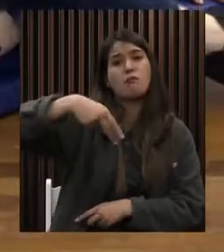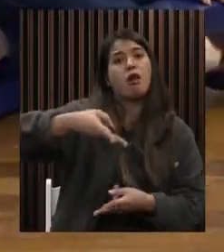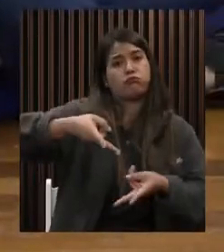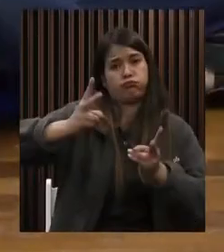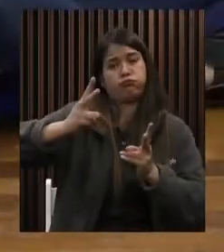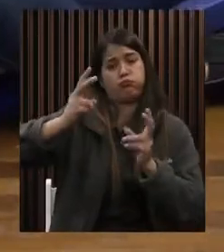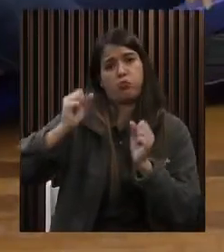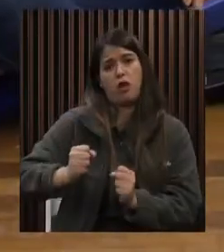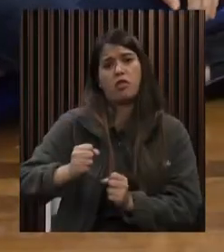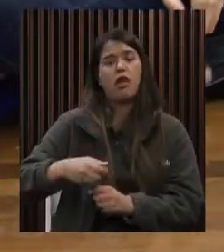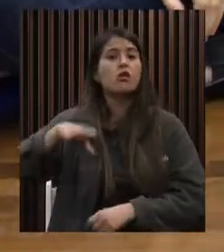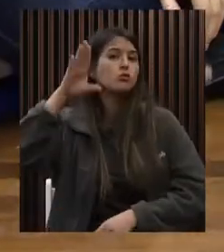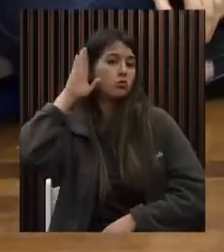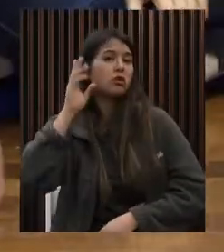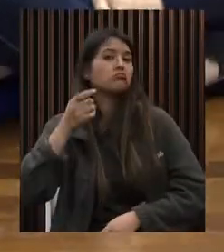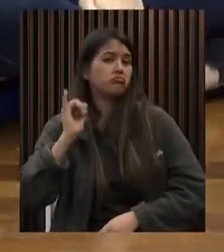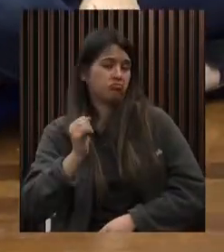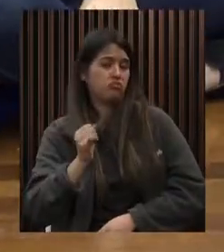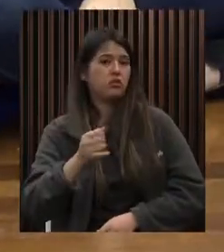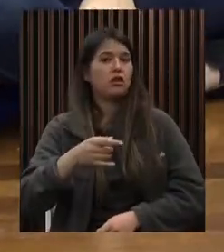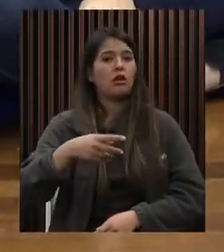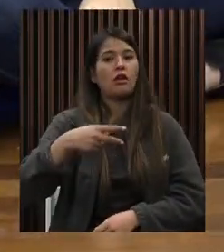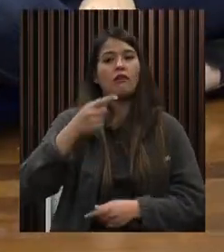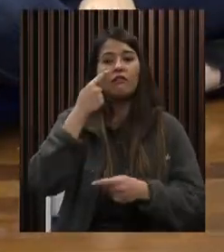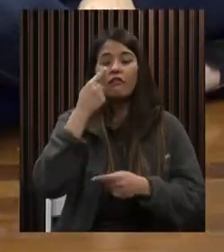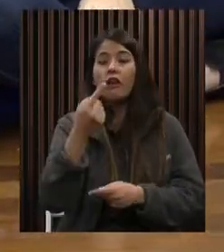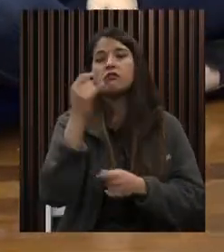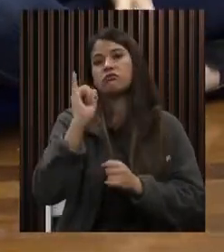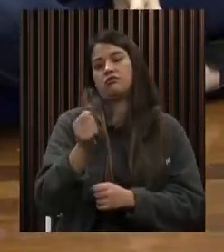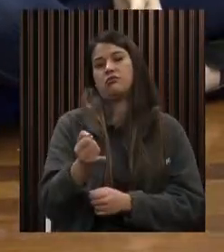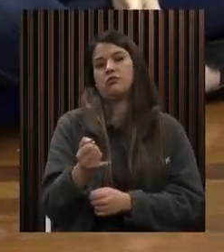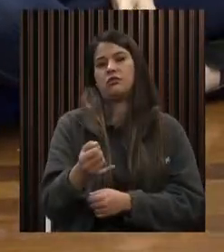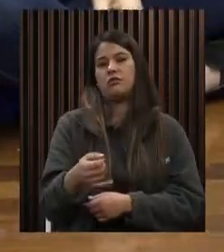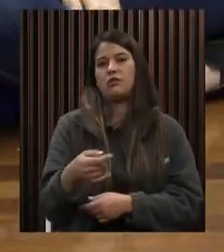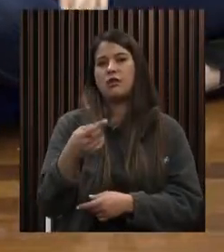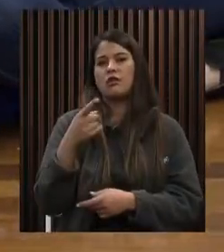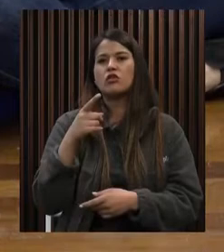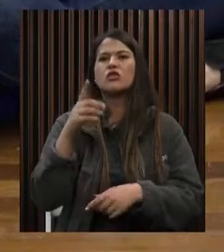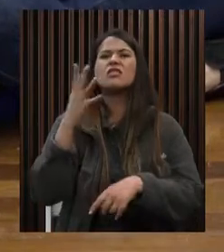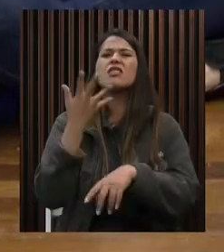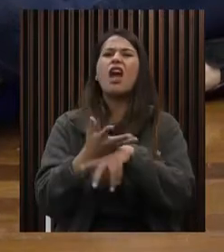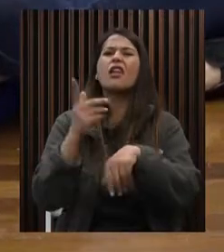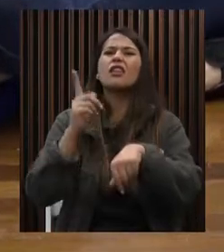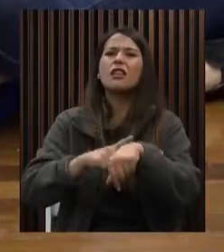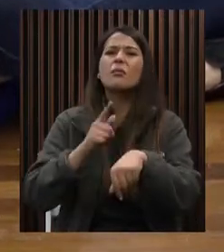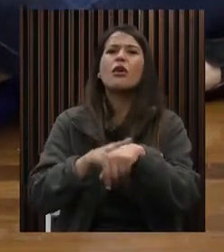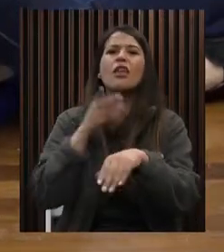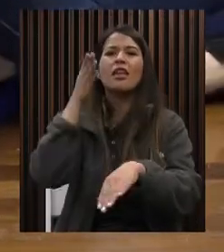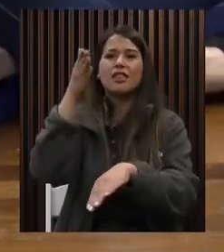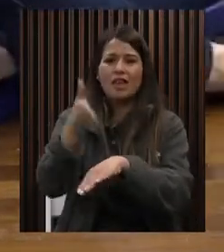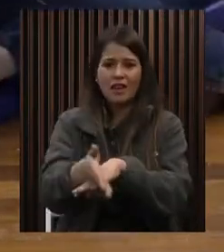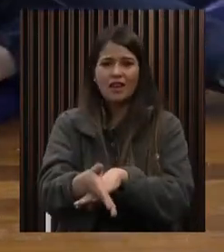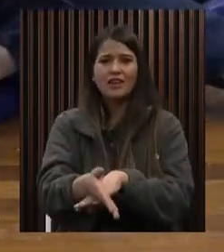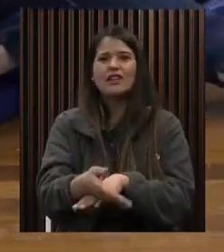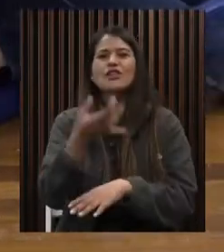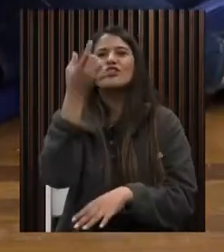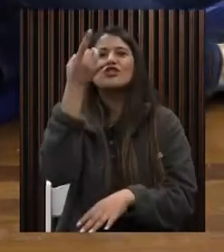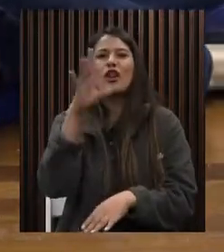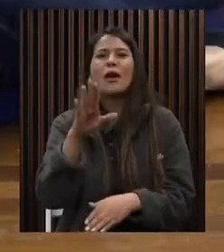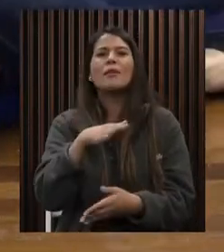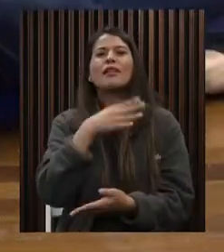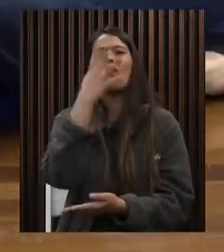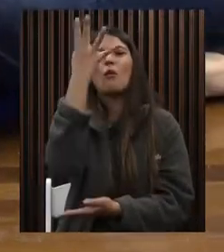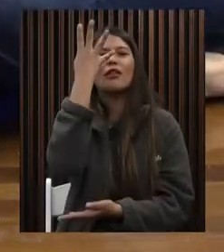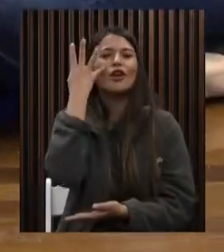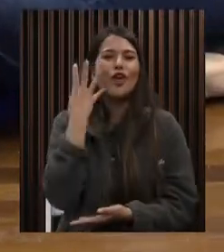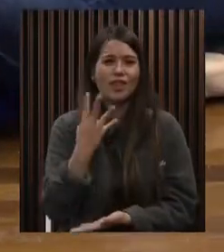que podemos escuchar. No sé, se los dejo también como si tienen tiempo a lo mejor de visitarla. Va a estar solamente por